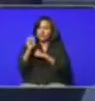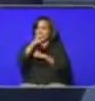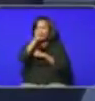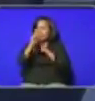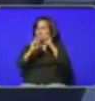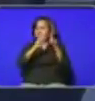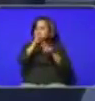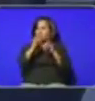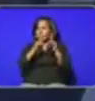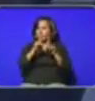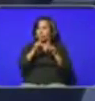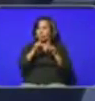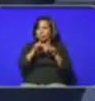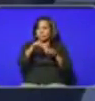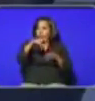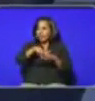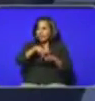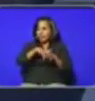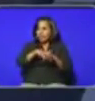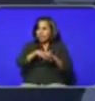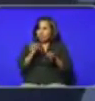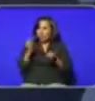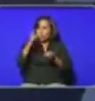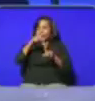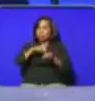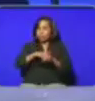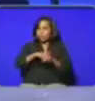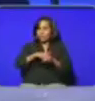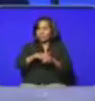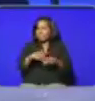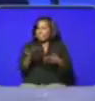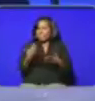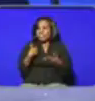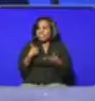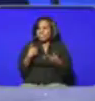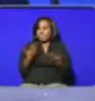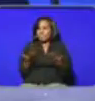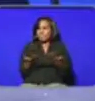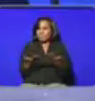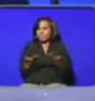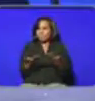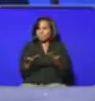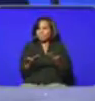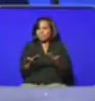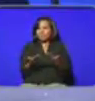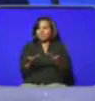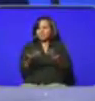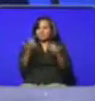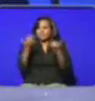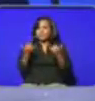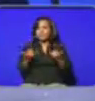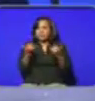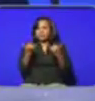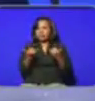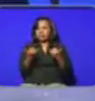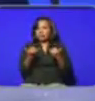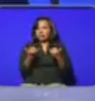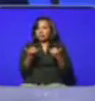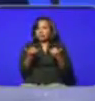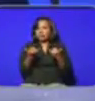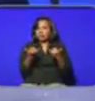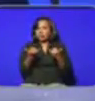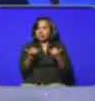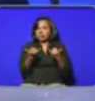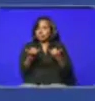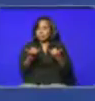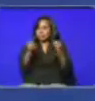rapidito, dice, del interior, ¿qué oportunidades hay para los estudiantes del interior? ¿También lo van a sumar a este proyecto? Bueno, en este momento el instituto va a